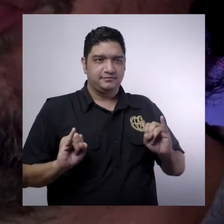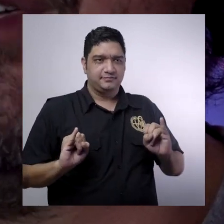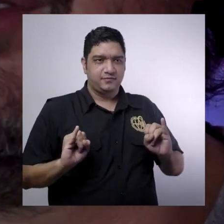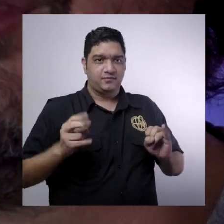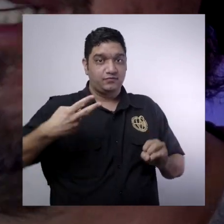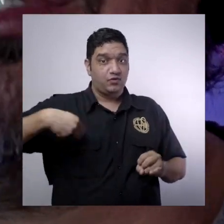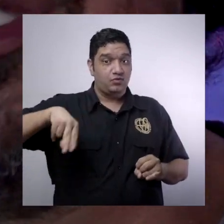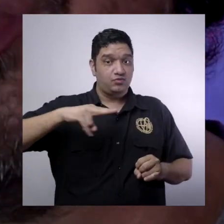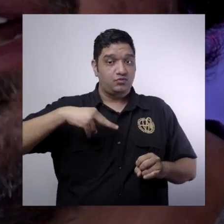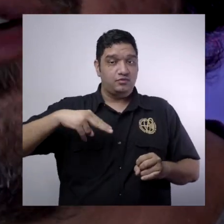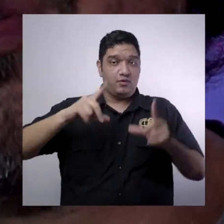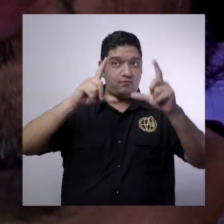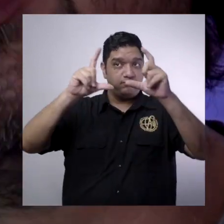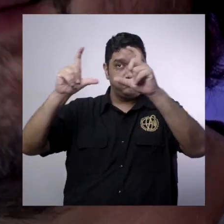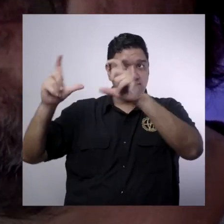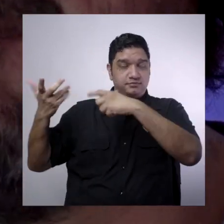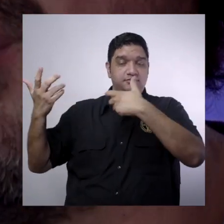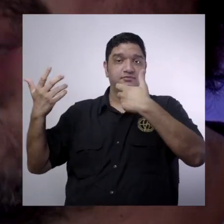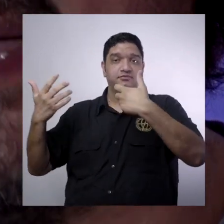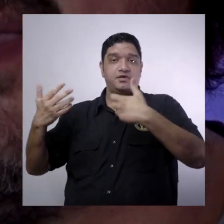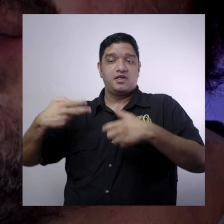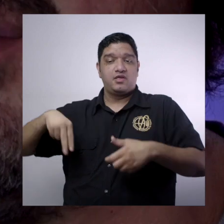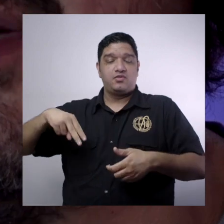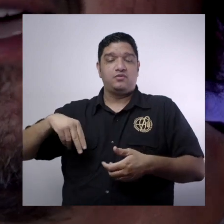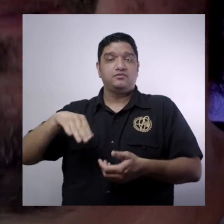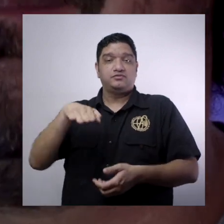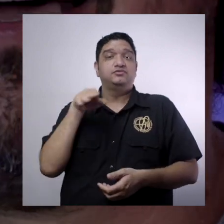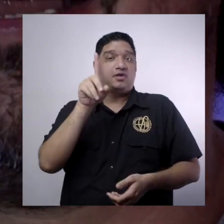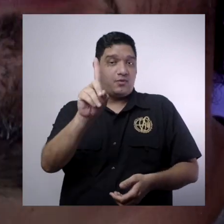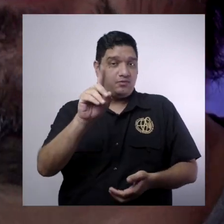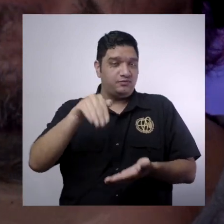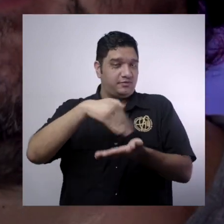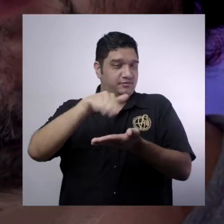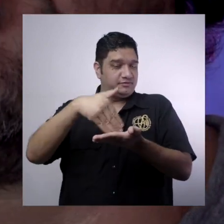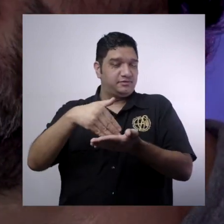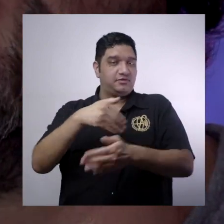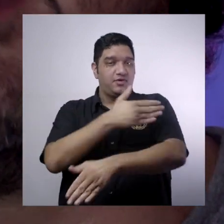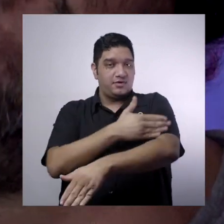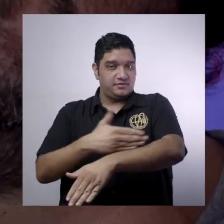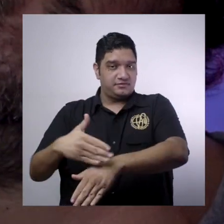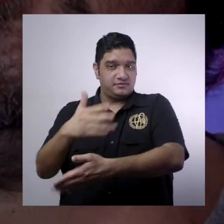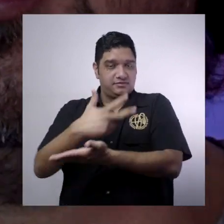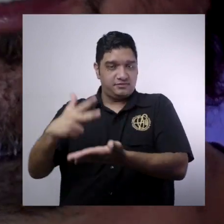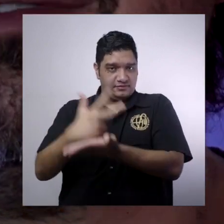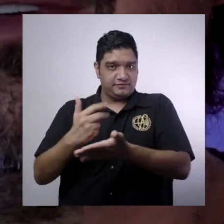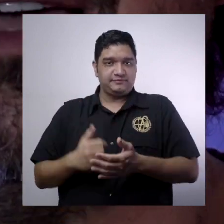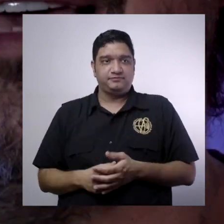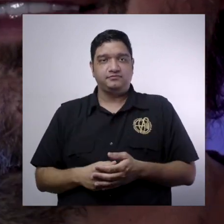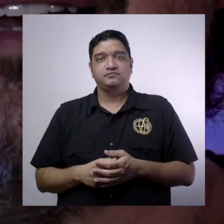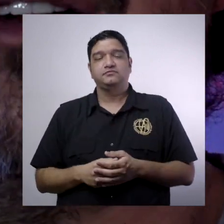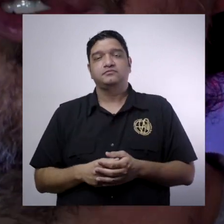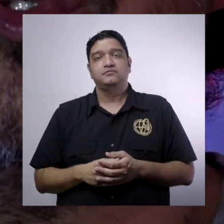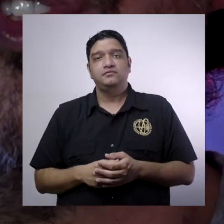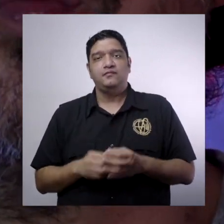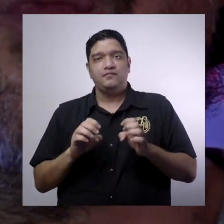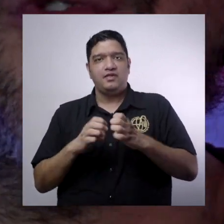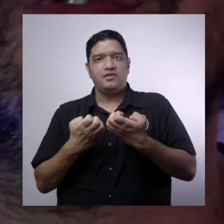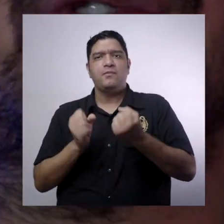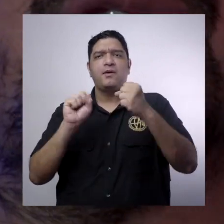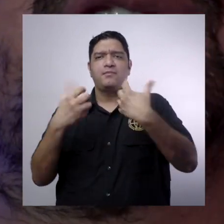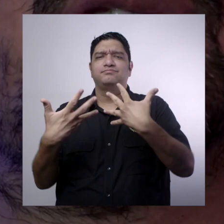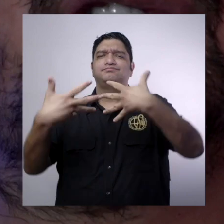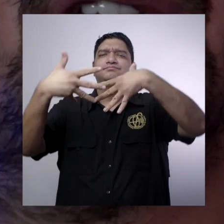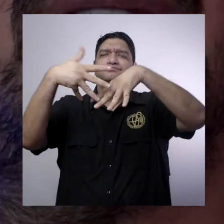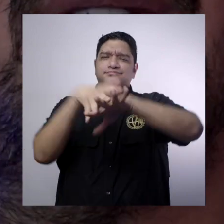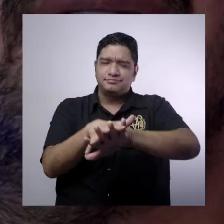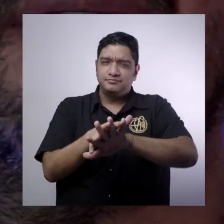de nuestro centro histórico contemporáneo, para hacer una fusión entre los dos